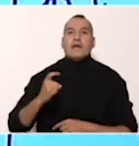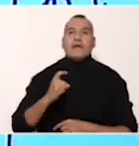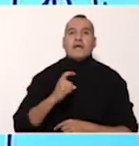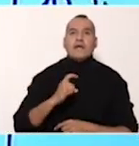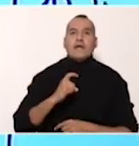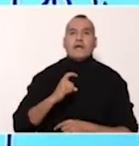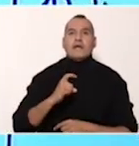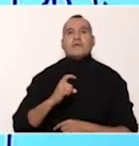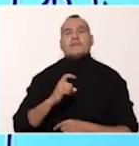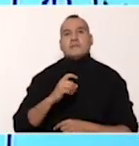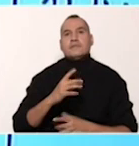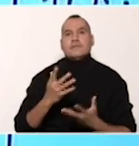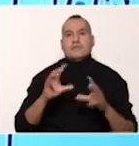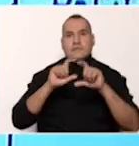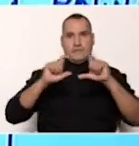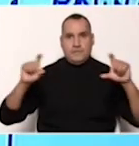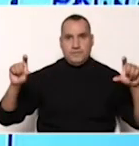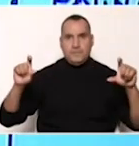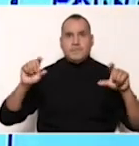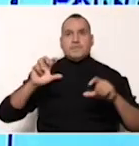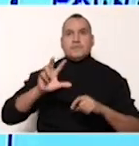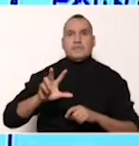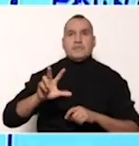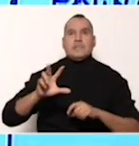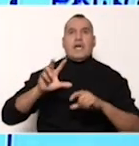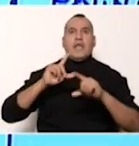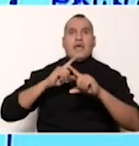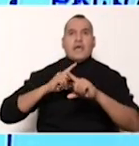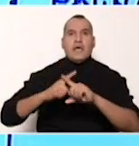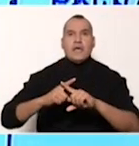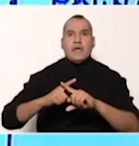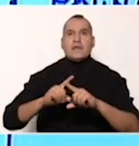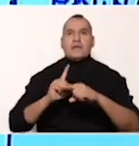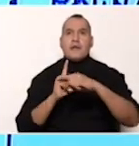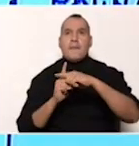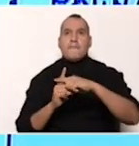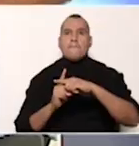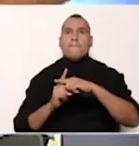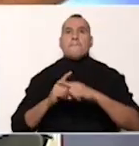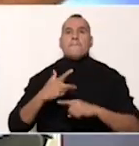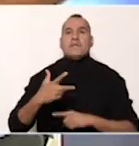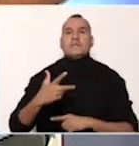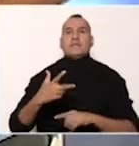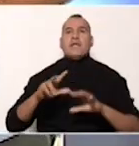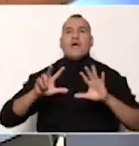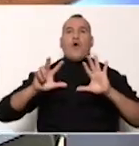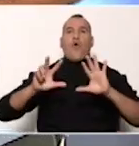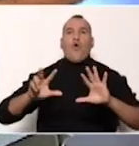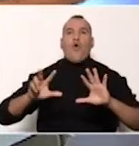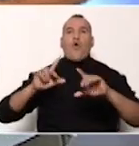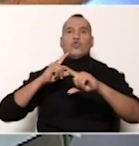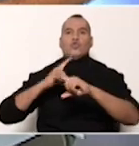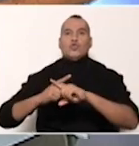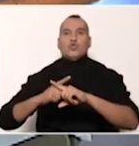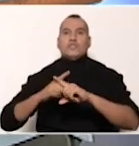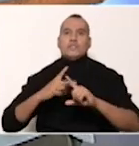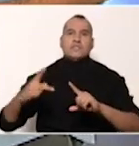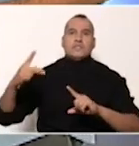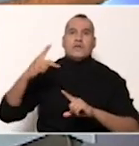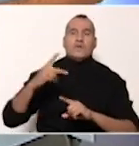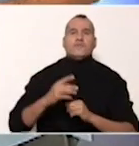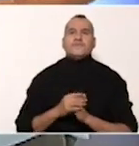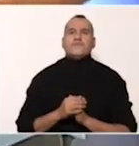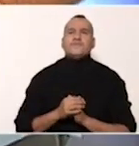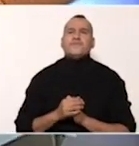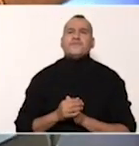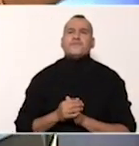más 8x cuadrado. Como dije que se compone de términos, vamos a ver ahora qué es un término. Un